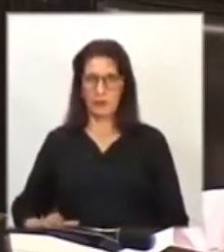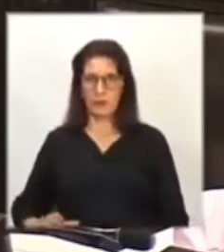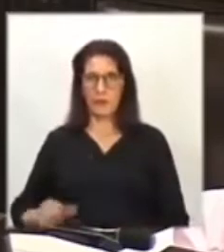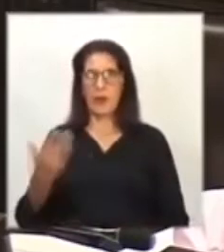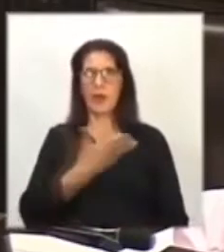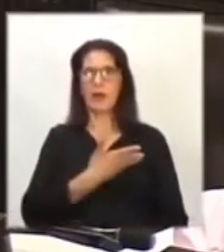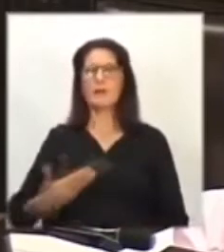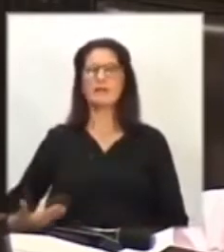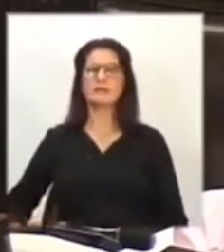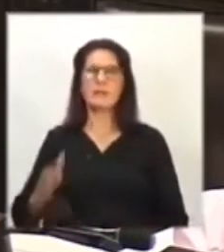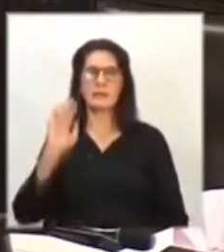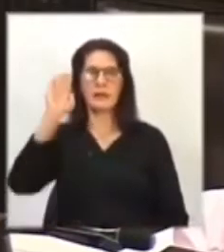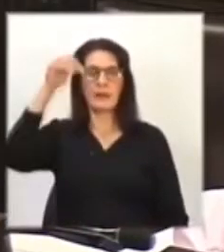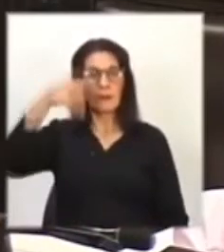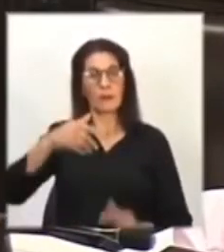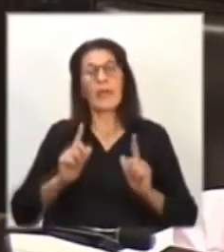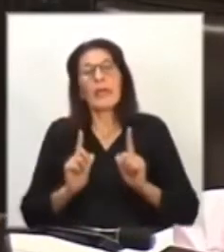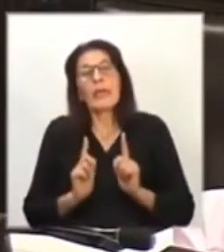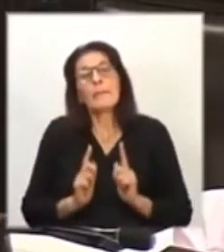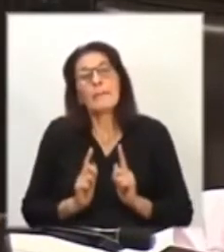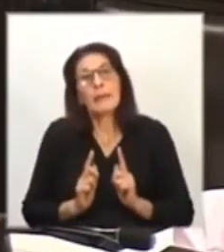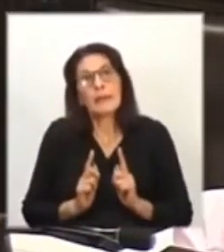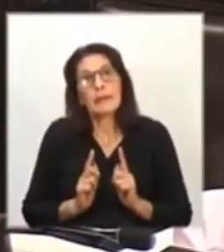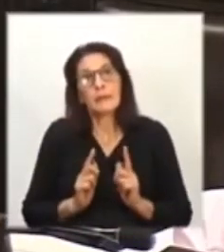la Presidencia de la República, que esperemos que